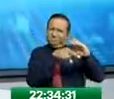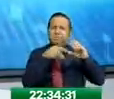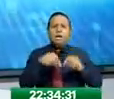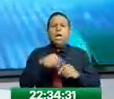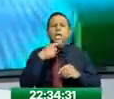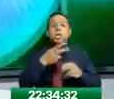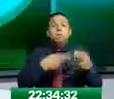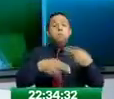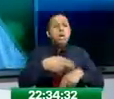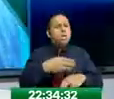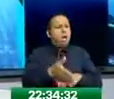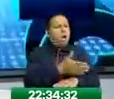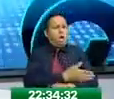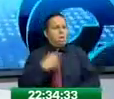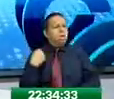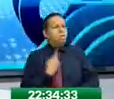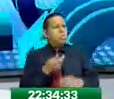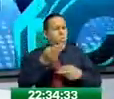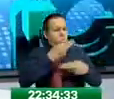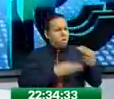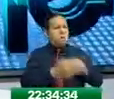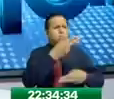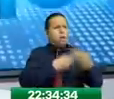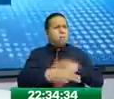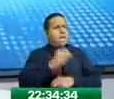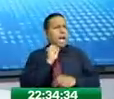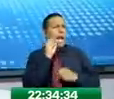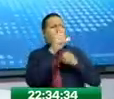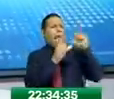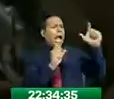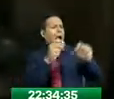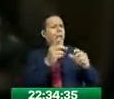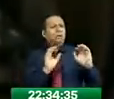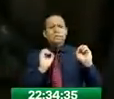Guayaquil manifestaron que no hubo sobreprecios. Veamos.